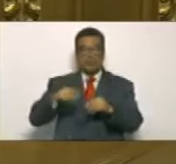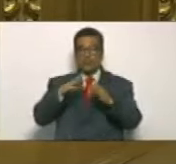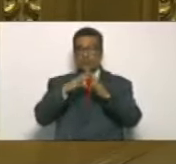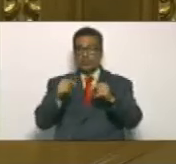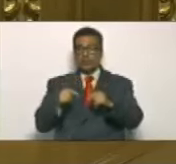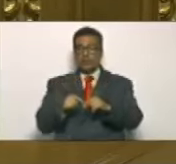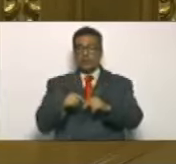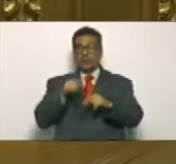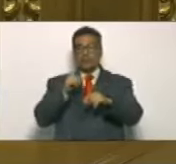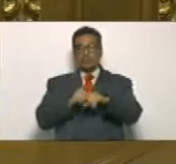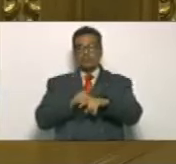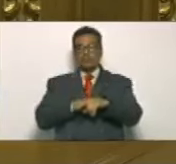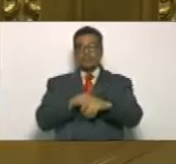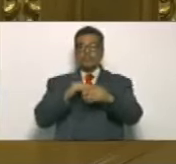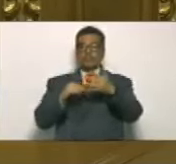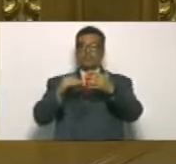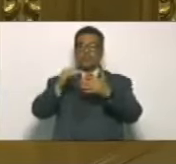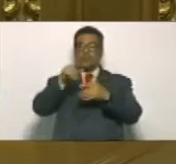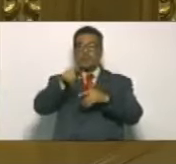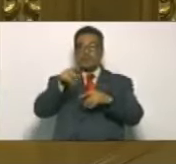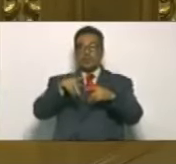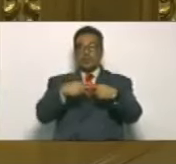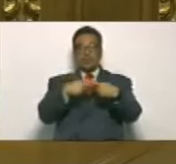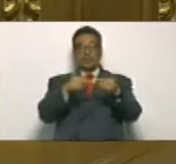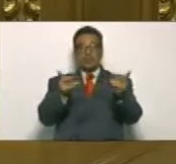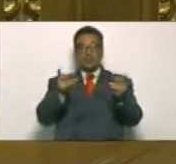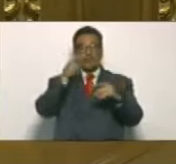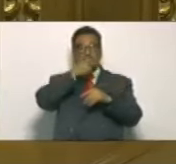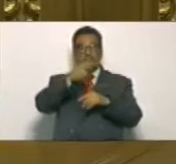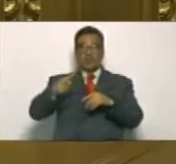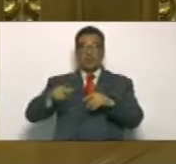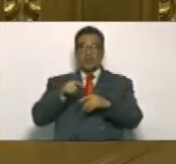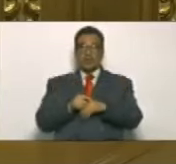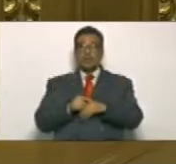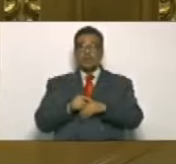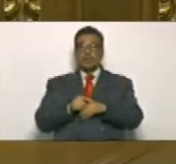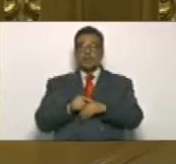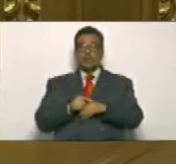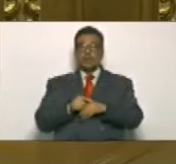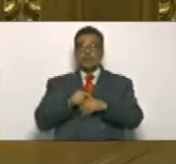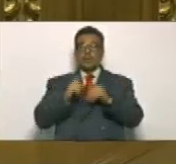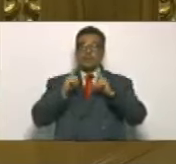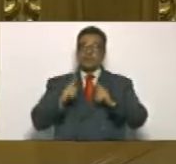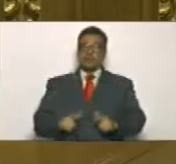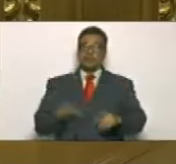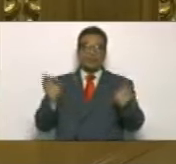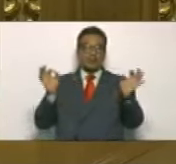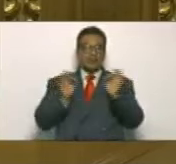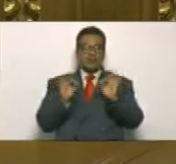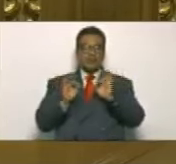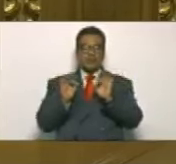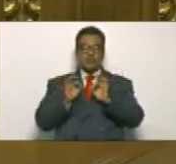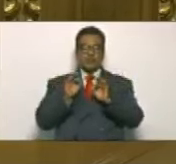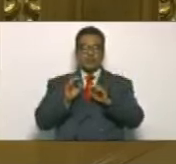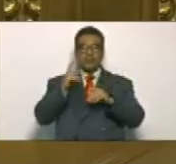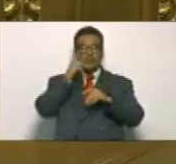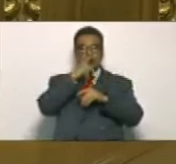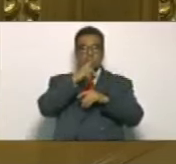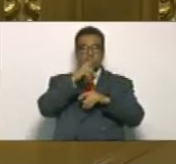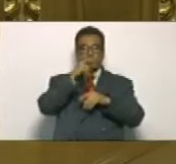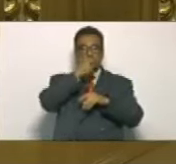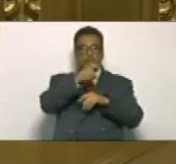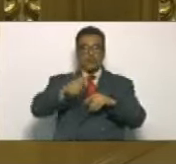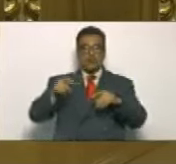los niveles. Ese pueblo que no se ha cansado, ese pueblo que no se